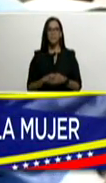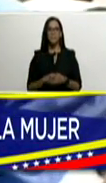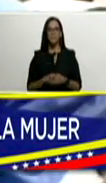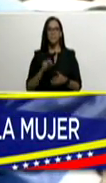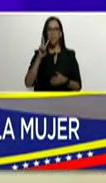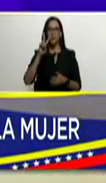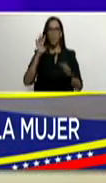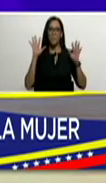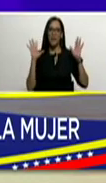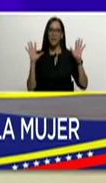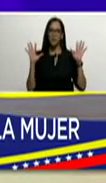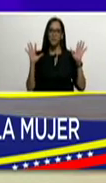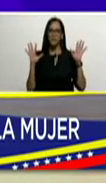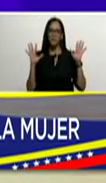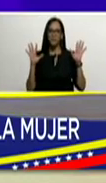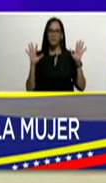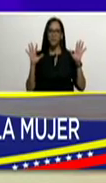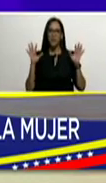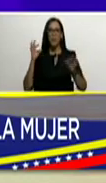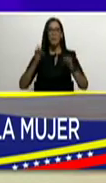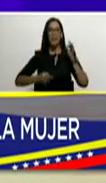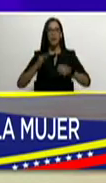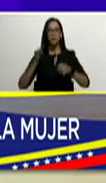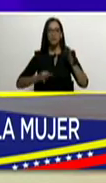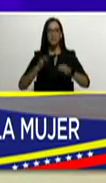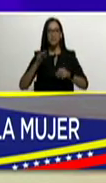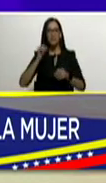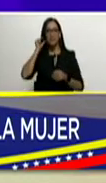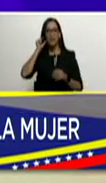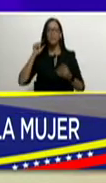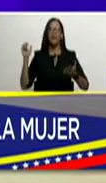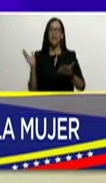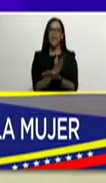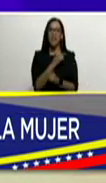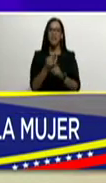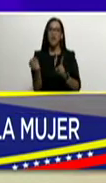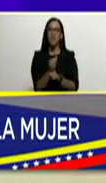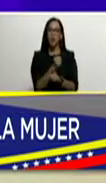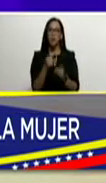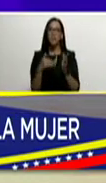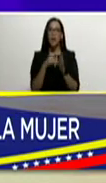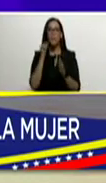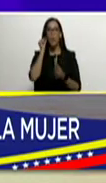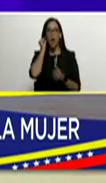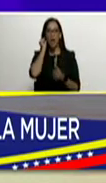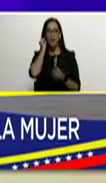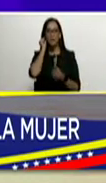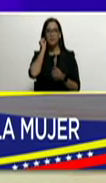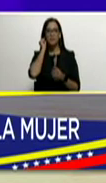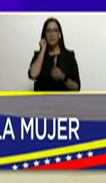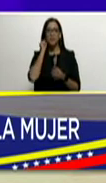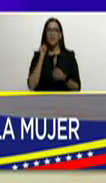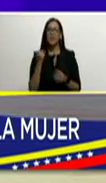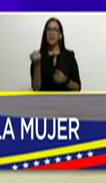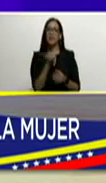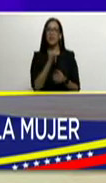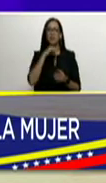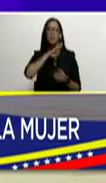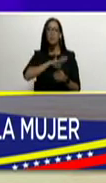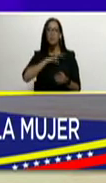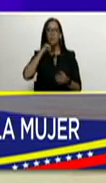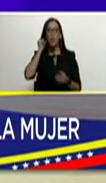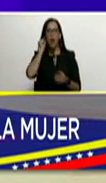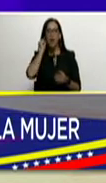Dos manos para la justicia de género, para erradicar la violencia contra la mujer, los femicidios, los